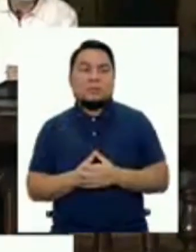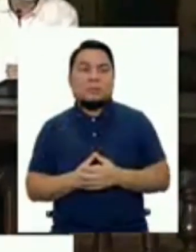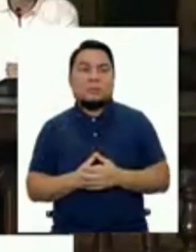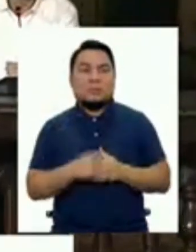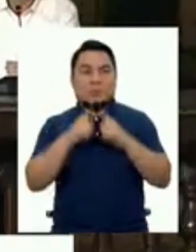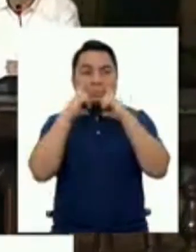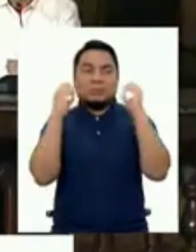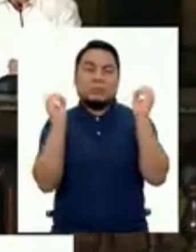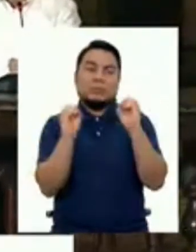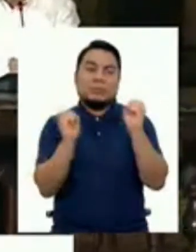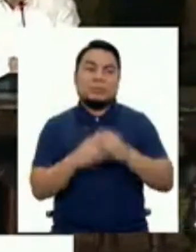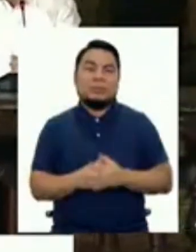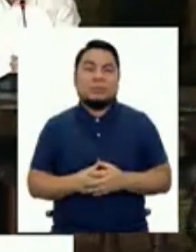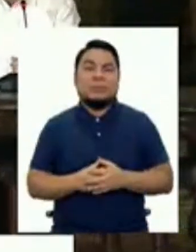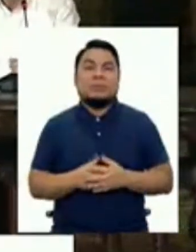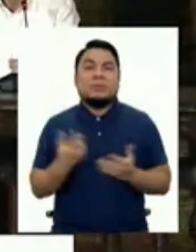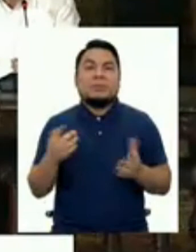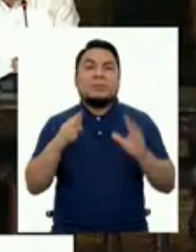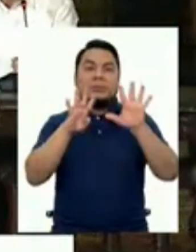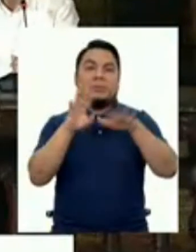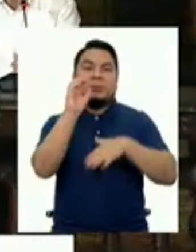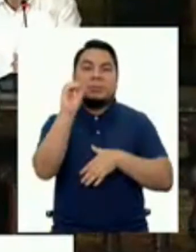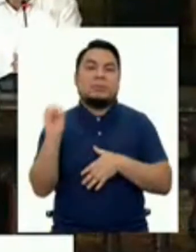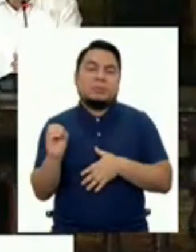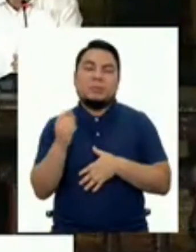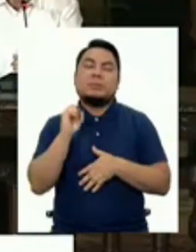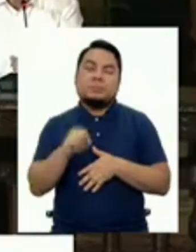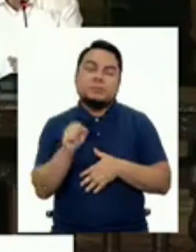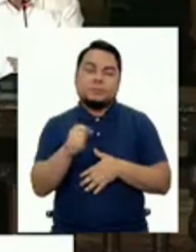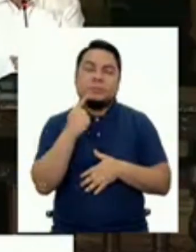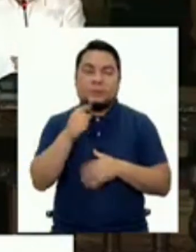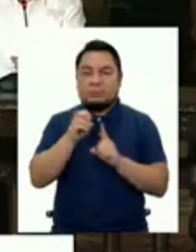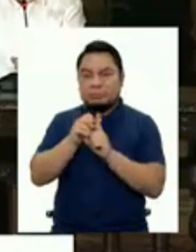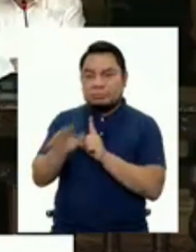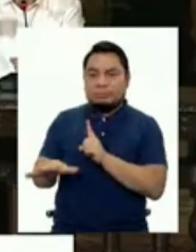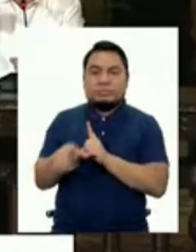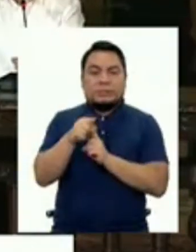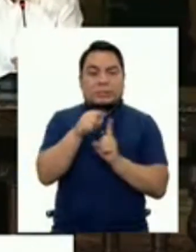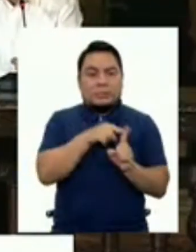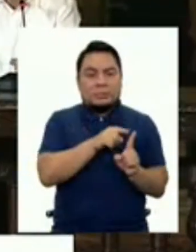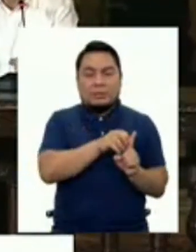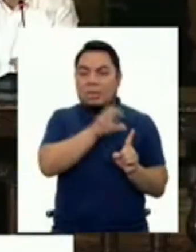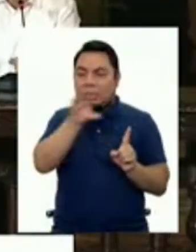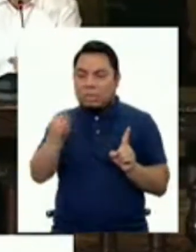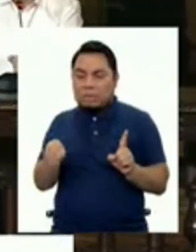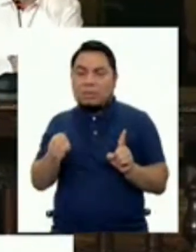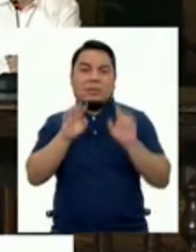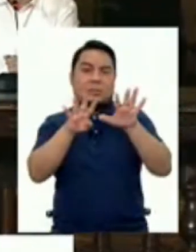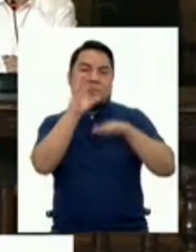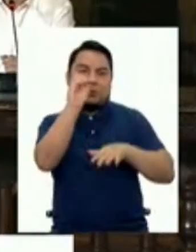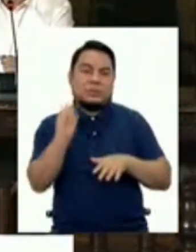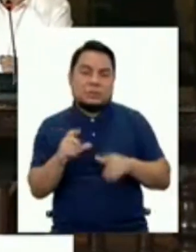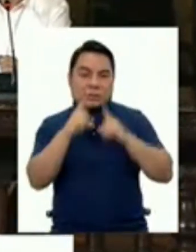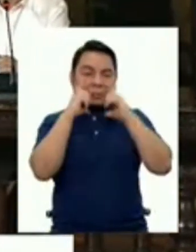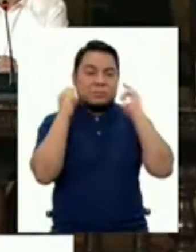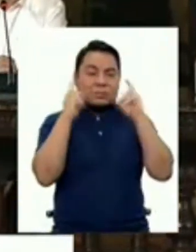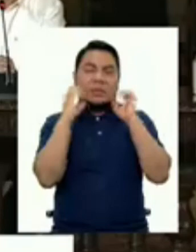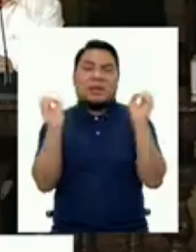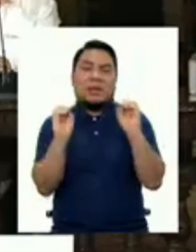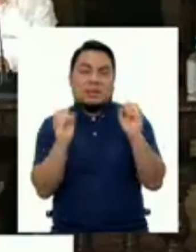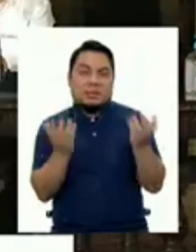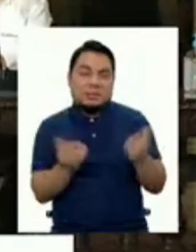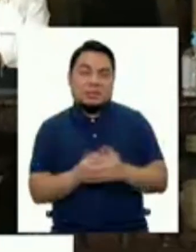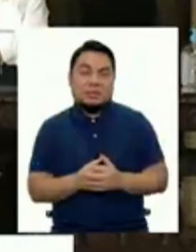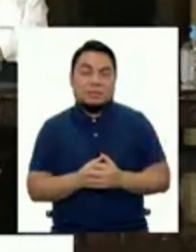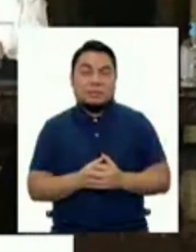sin mascarilla, 90% de probabilidad de que el virus pase de la contagiada a la sana.